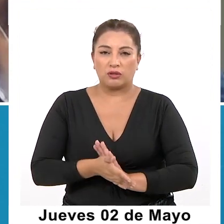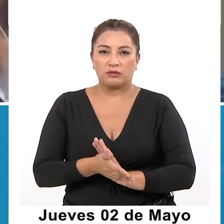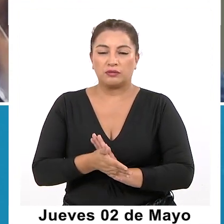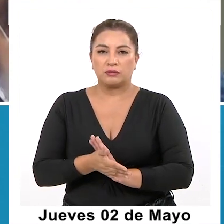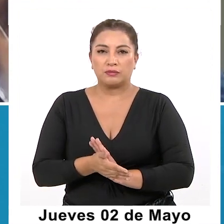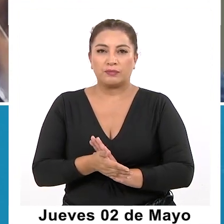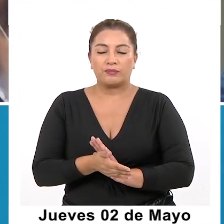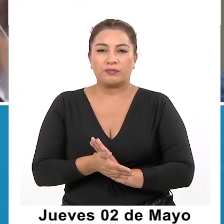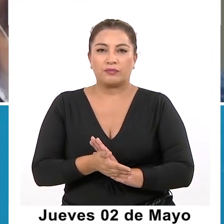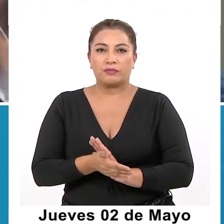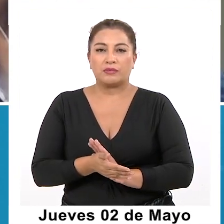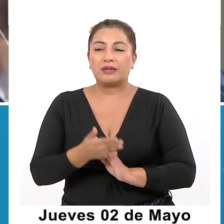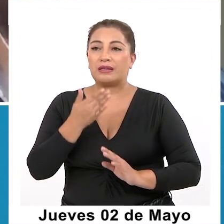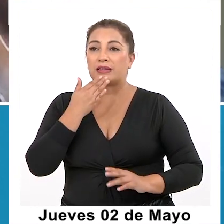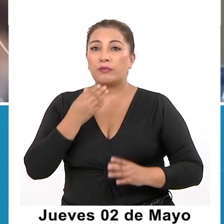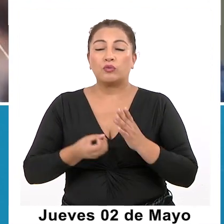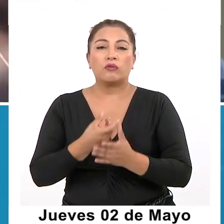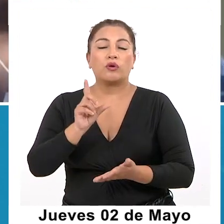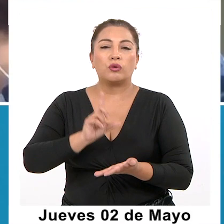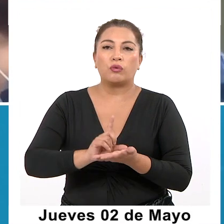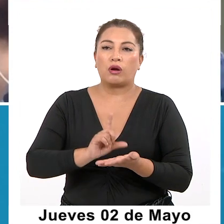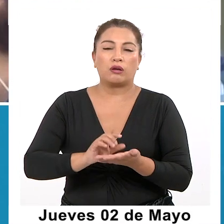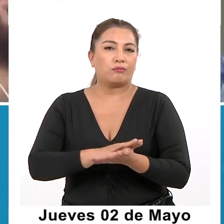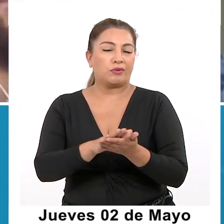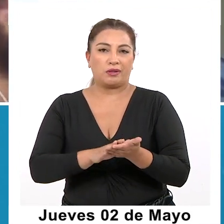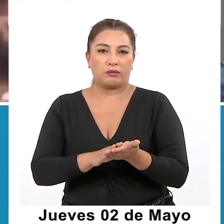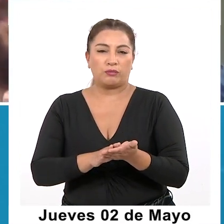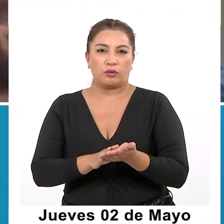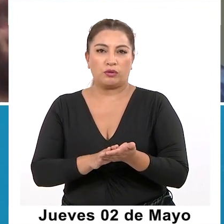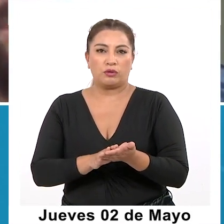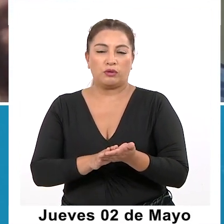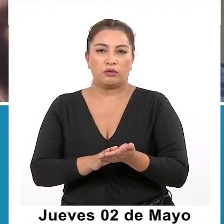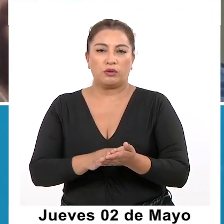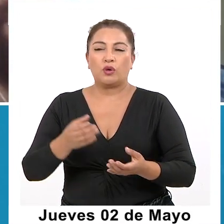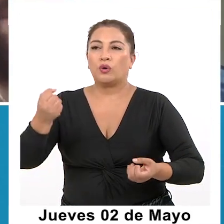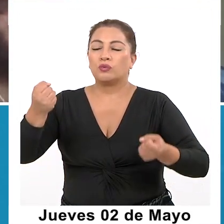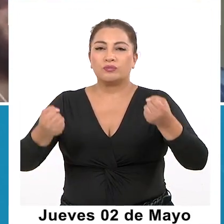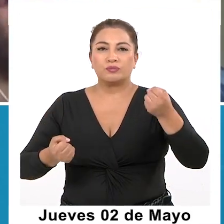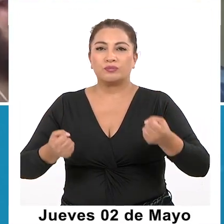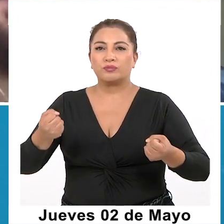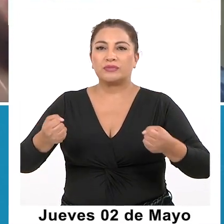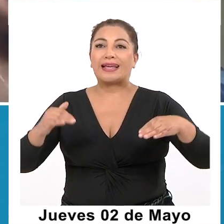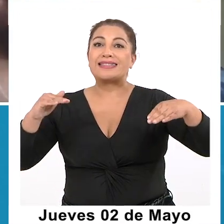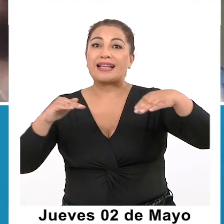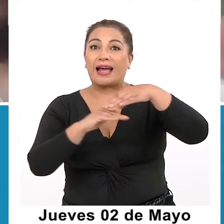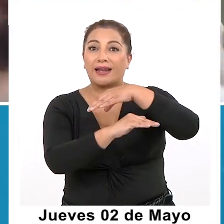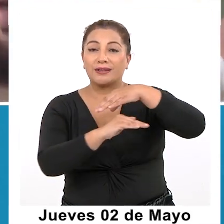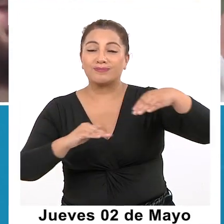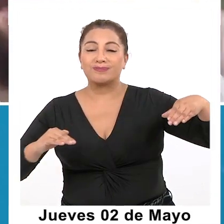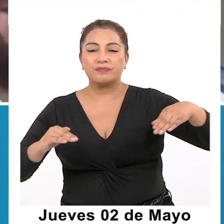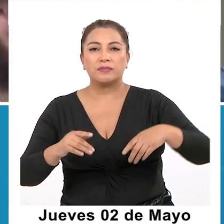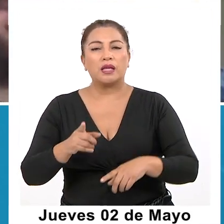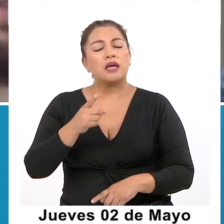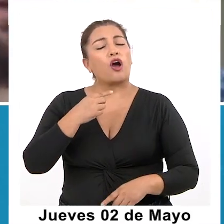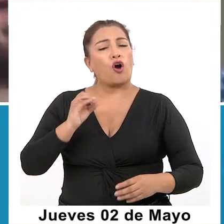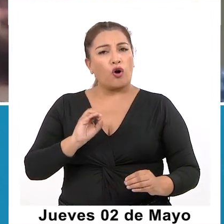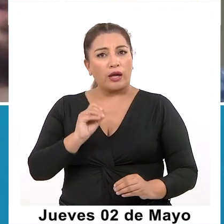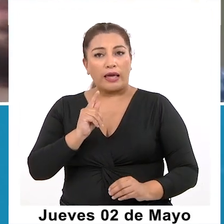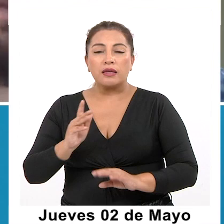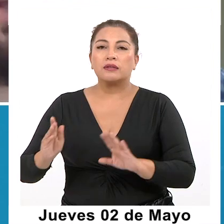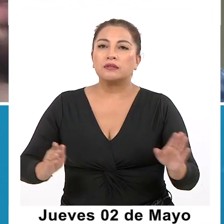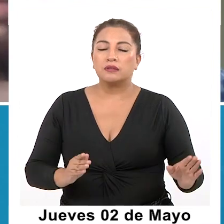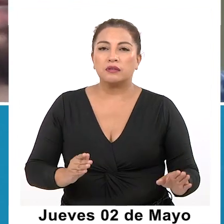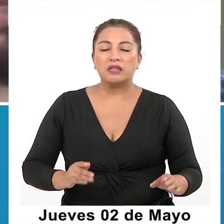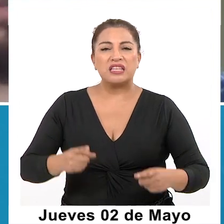habilitando espacio Como por ejemplo para nuestro camión unidad escáner de revisión Okay maurici cómo ha sido la respuesta Cómo ha sido la